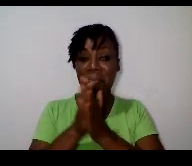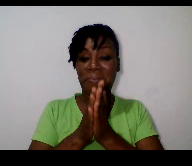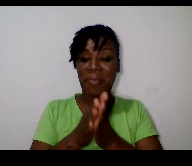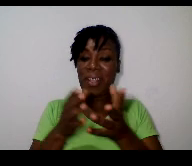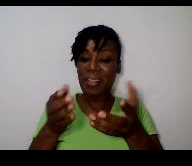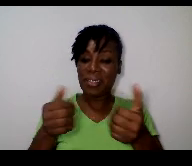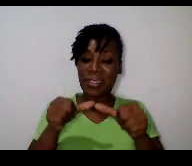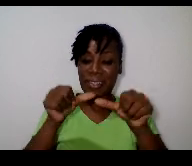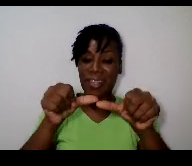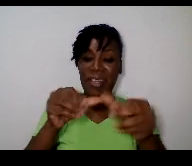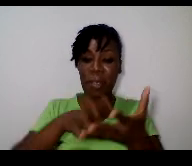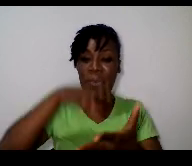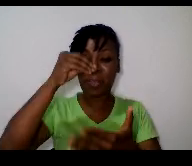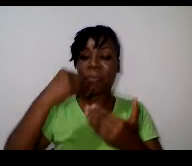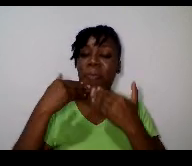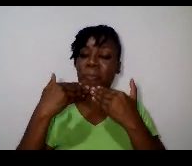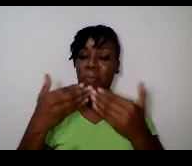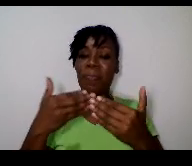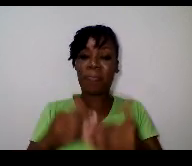buenas tardes para todos.